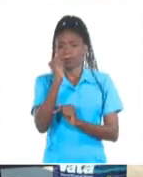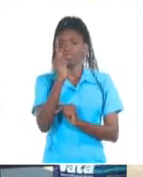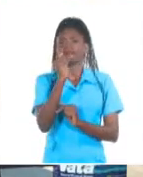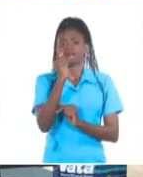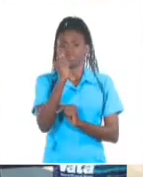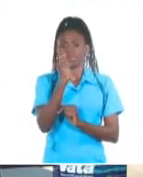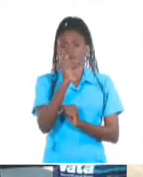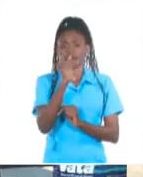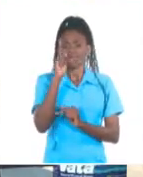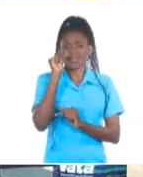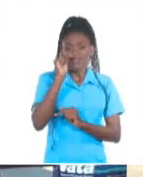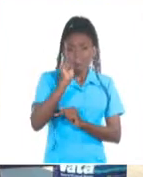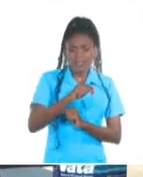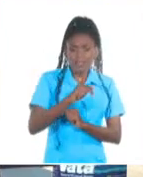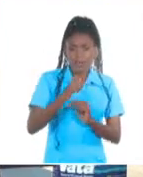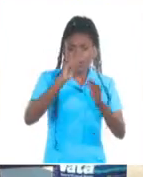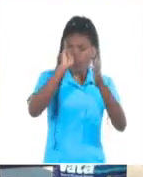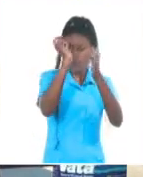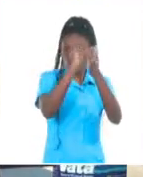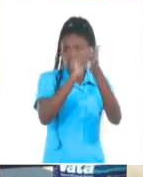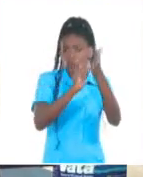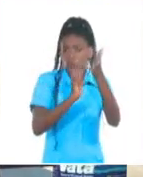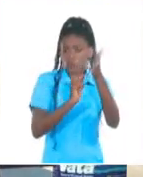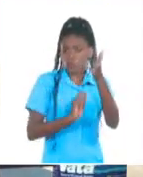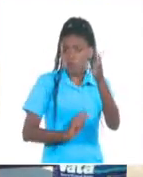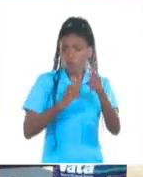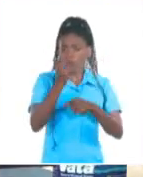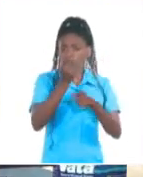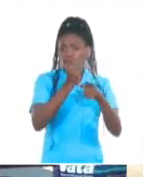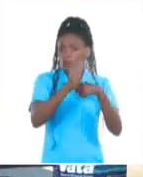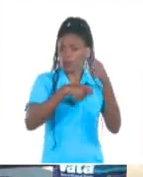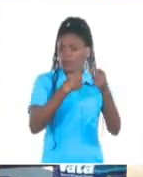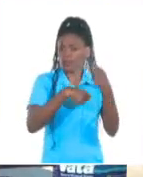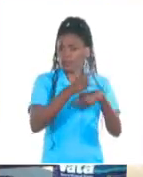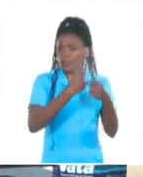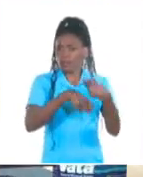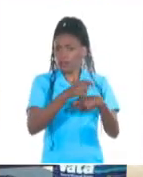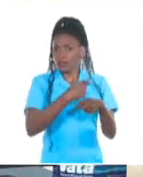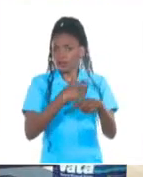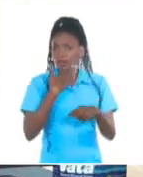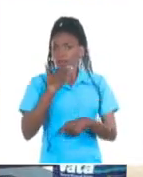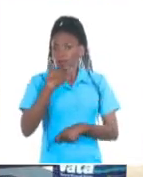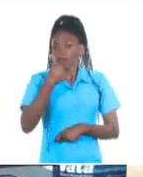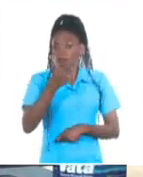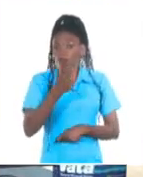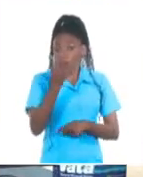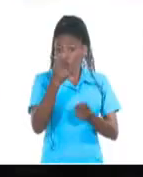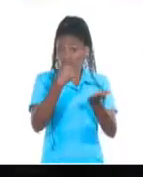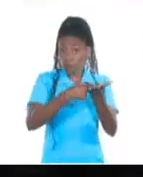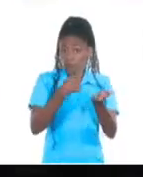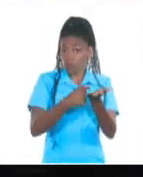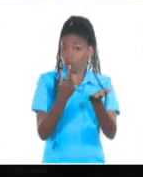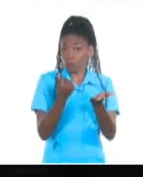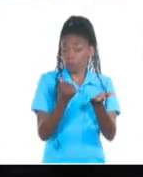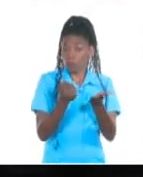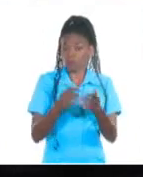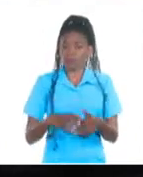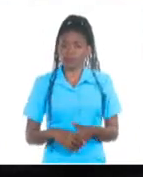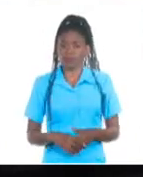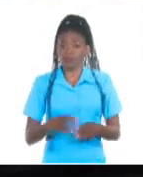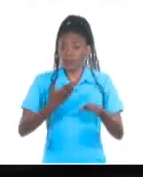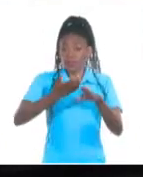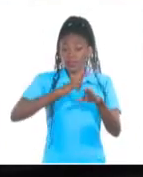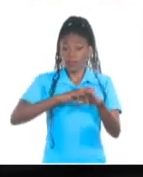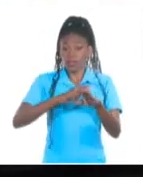se actualice el listado de las mercancías que contarían con esa tarifa preferencial. Representantes